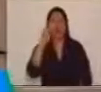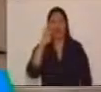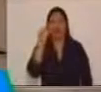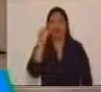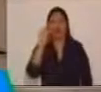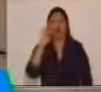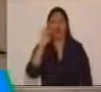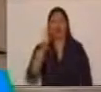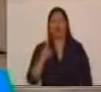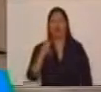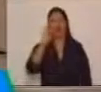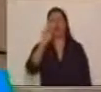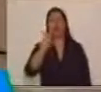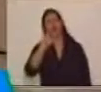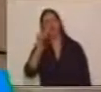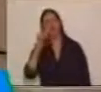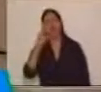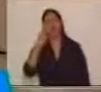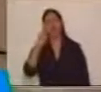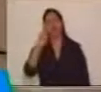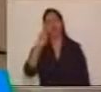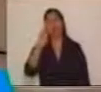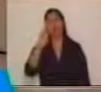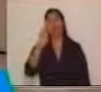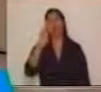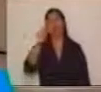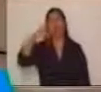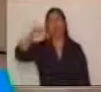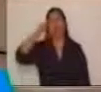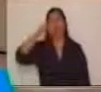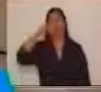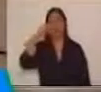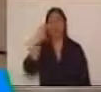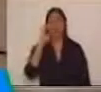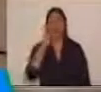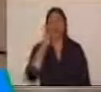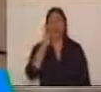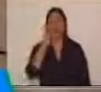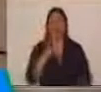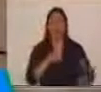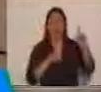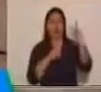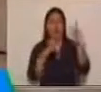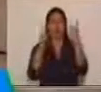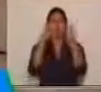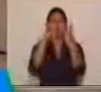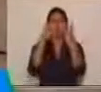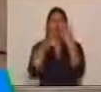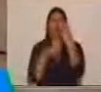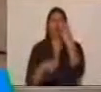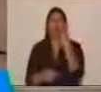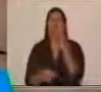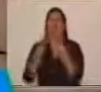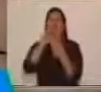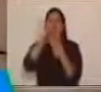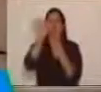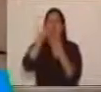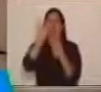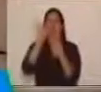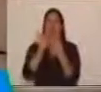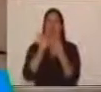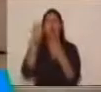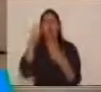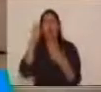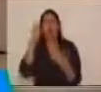elegirlo. Posiblemente lo va a escribir y va a determinar por qué es narrativo, por qué es lírico y por qué es